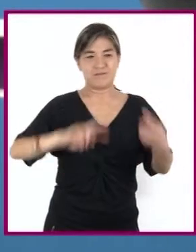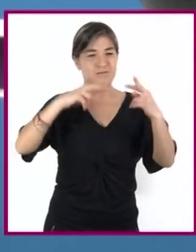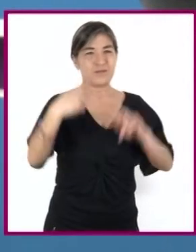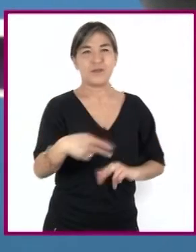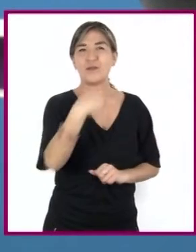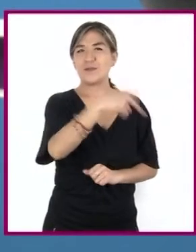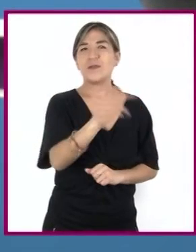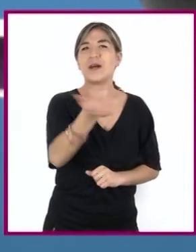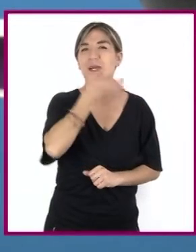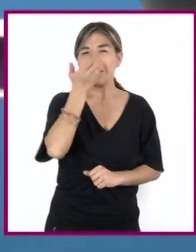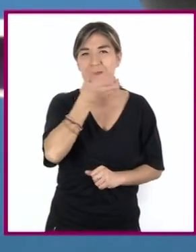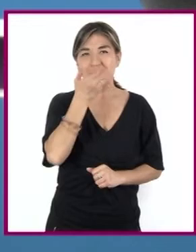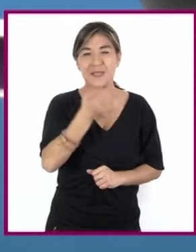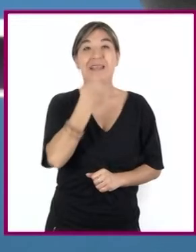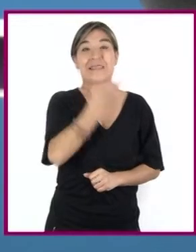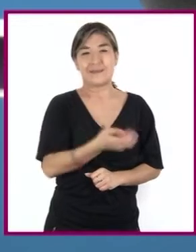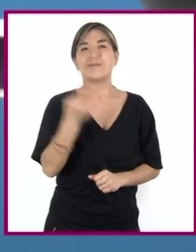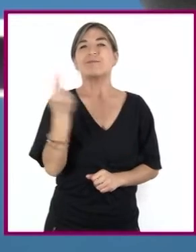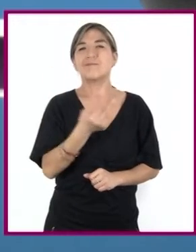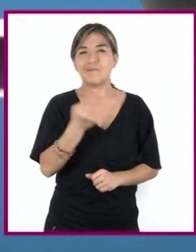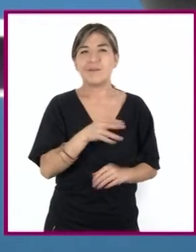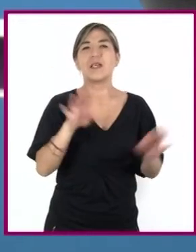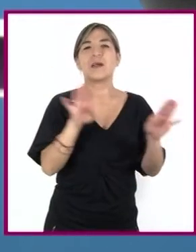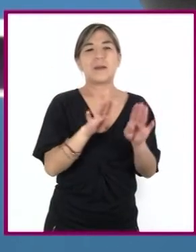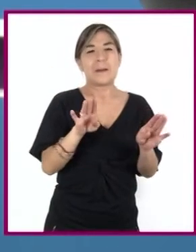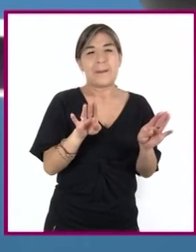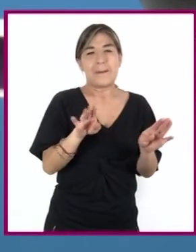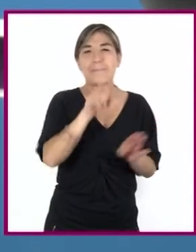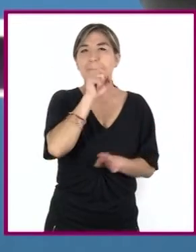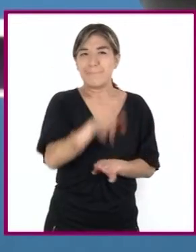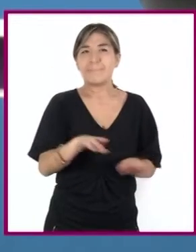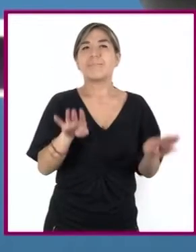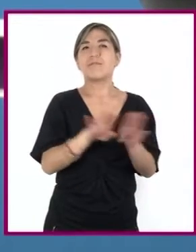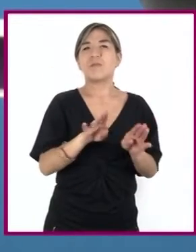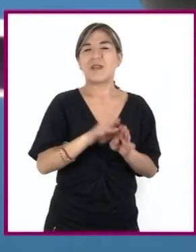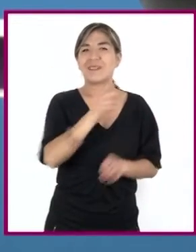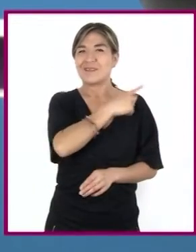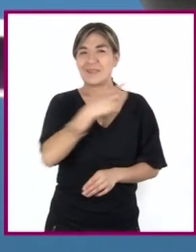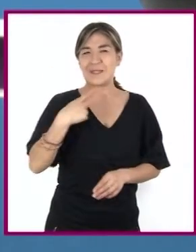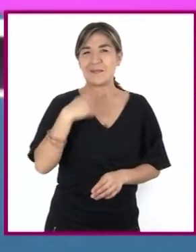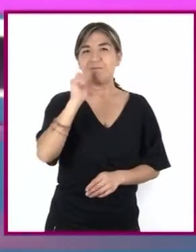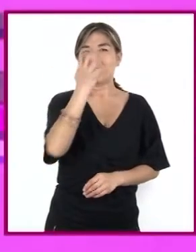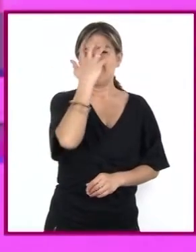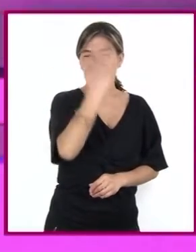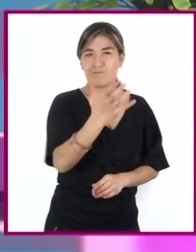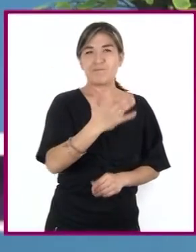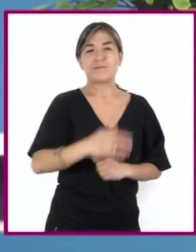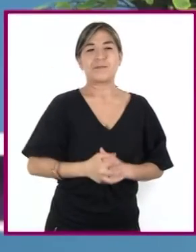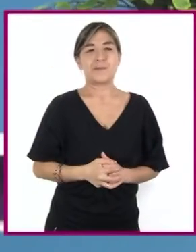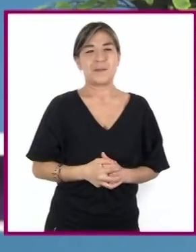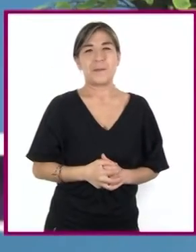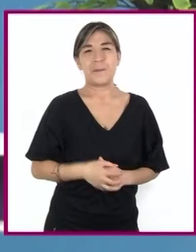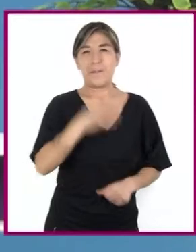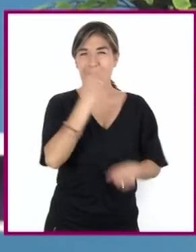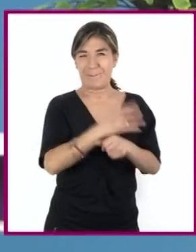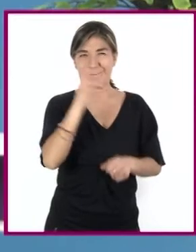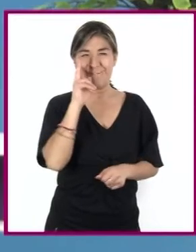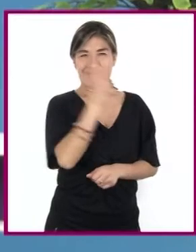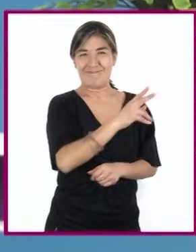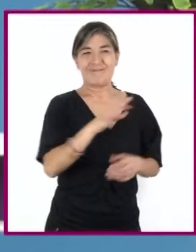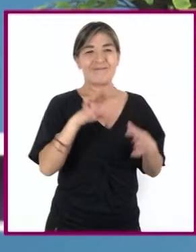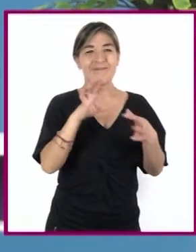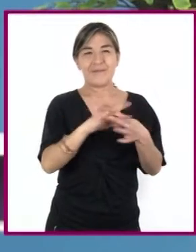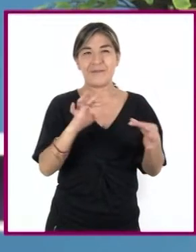hábitos. Para ello es necesario ser al mismo tiempo firme y paternal. Como se pudieron dar